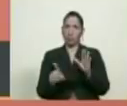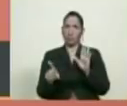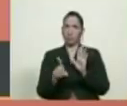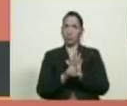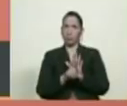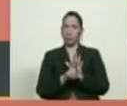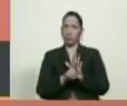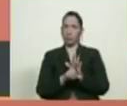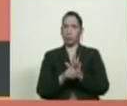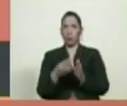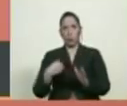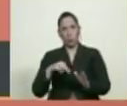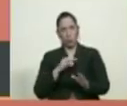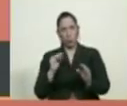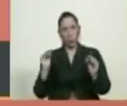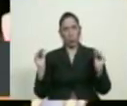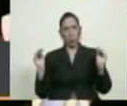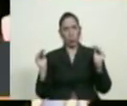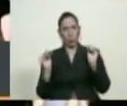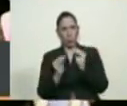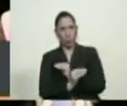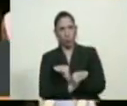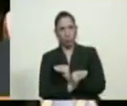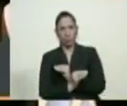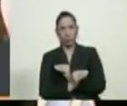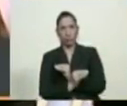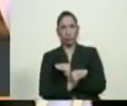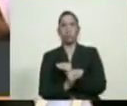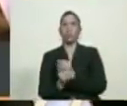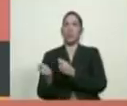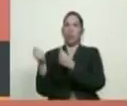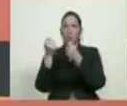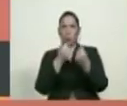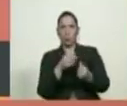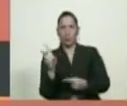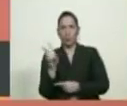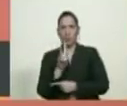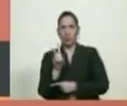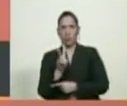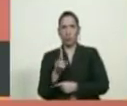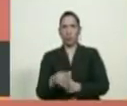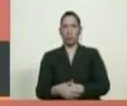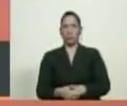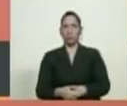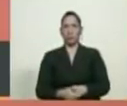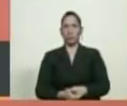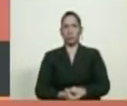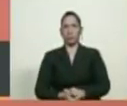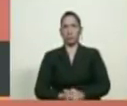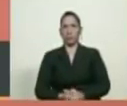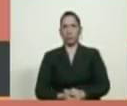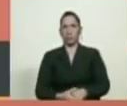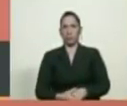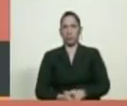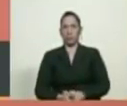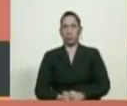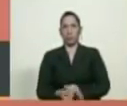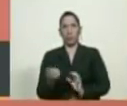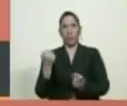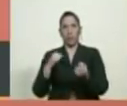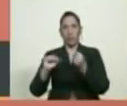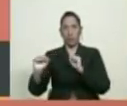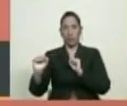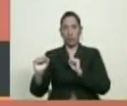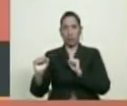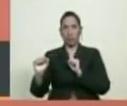vayamos adaptando todo lo que tenga que ver con la economía de Venezuela para que para evitar